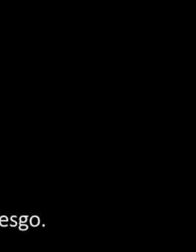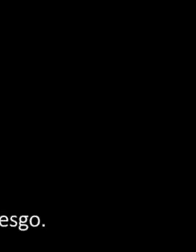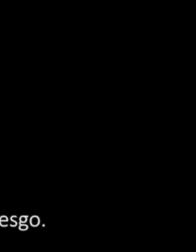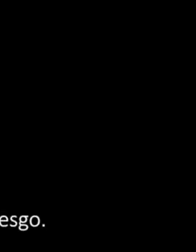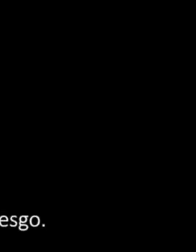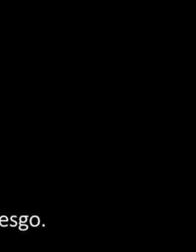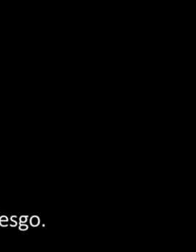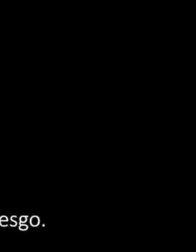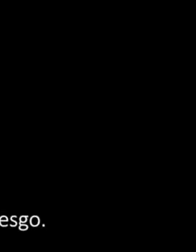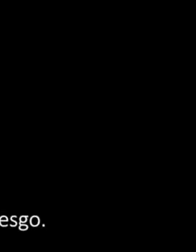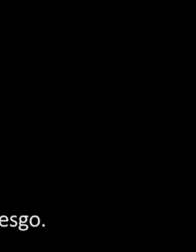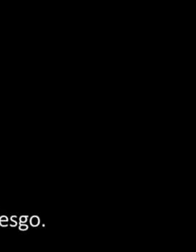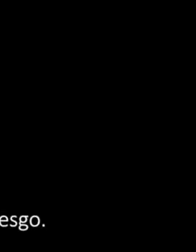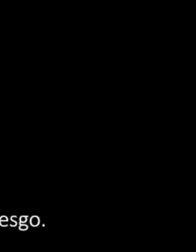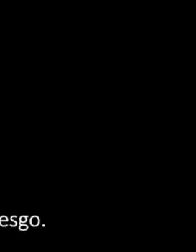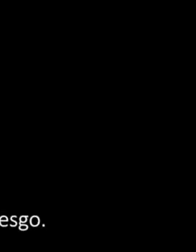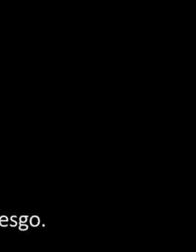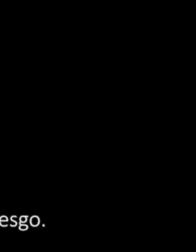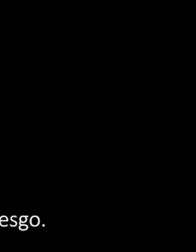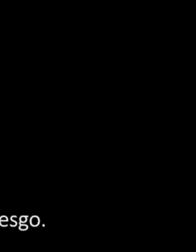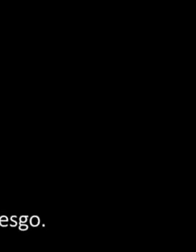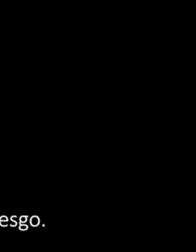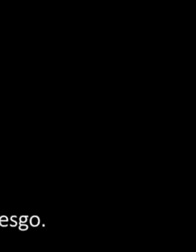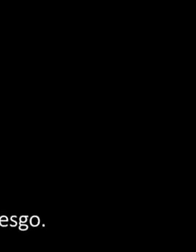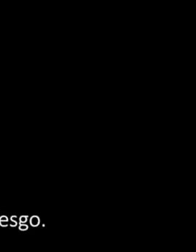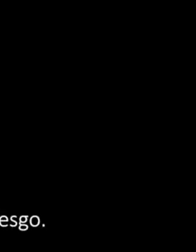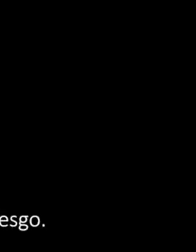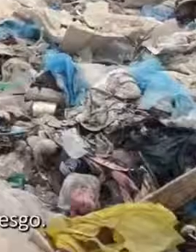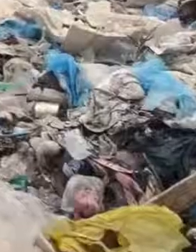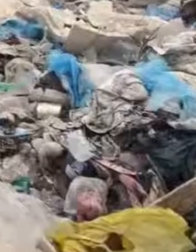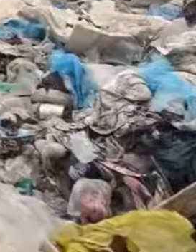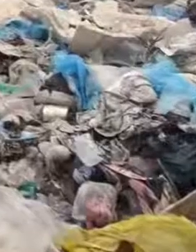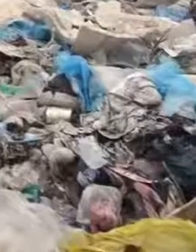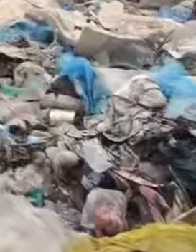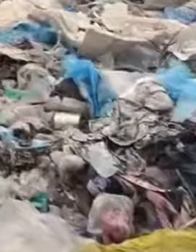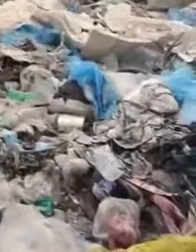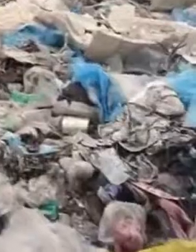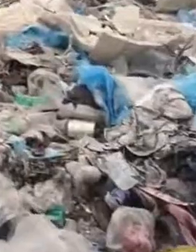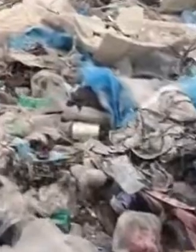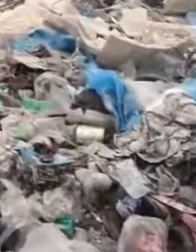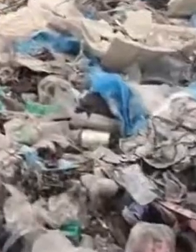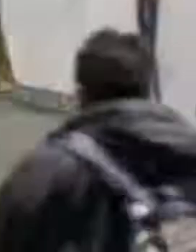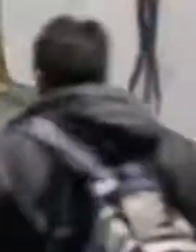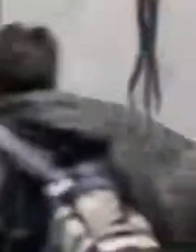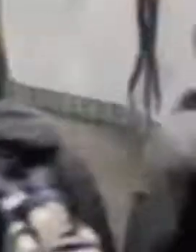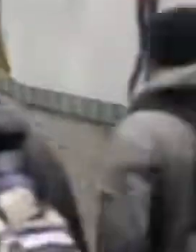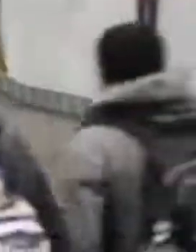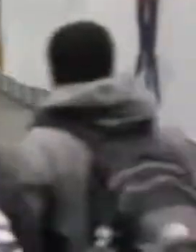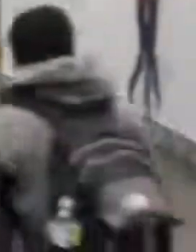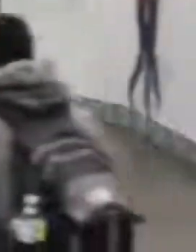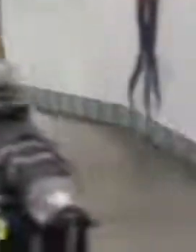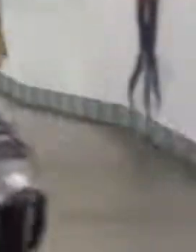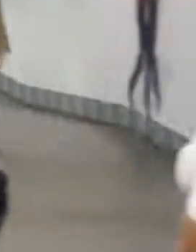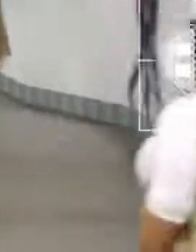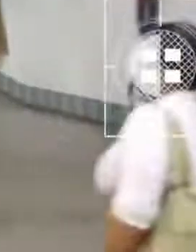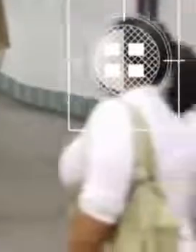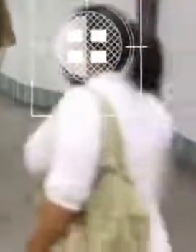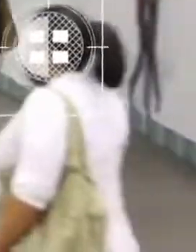Los futuros de la humanidad y nuestro planeta vivo están en riesgo. Nos encontramos en un punto de